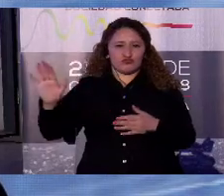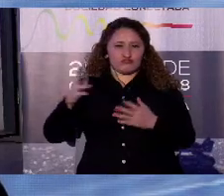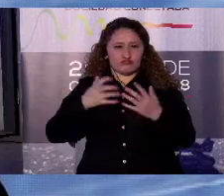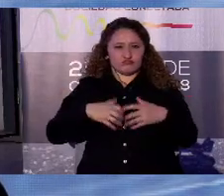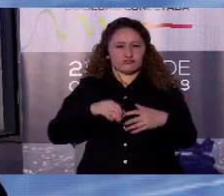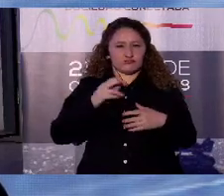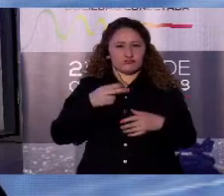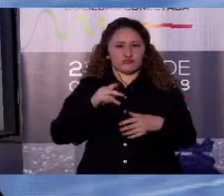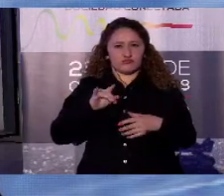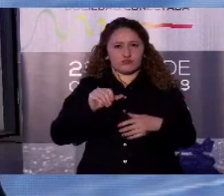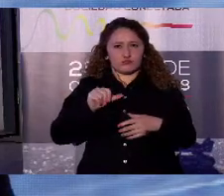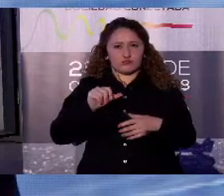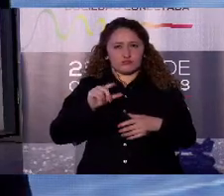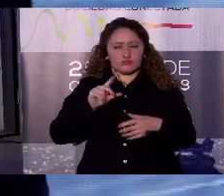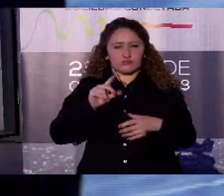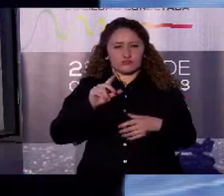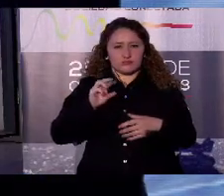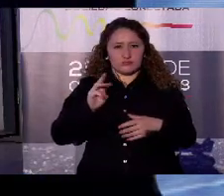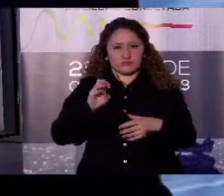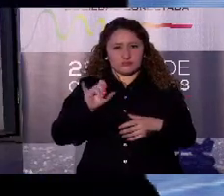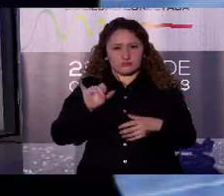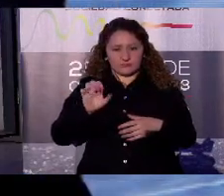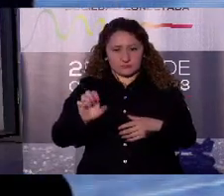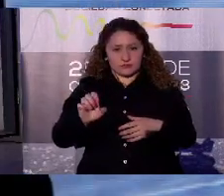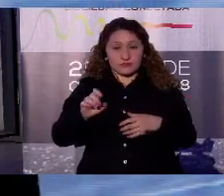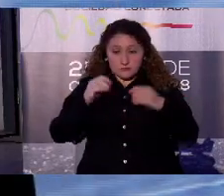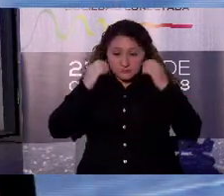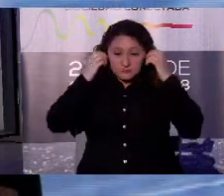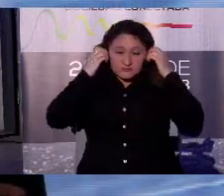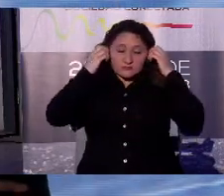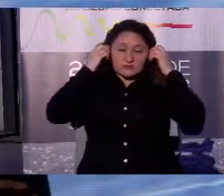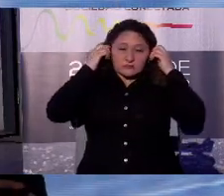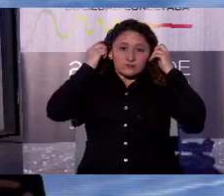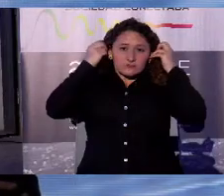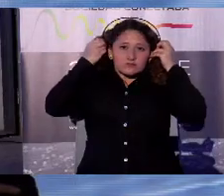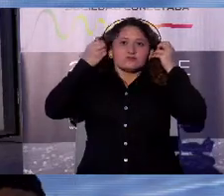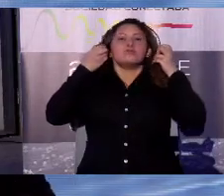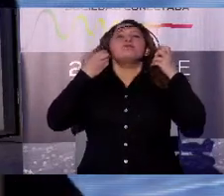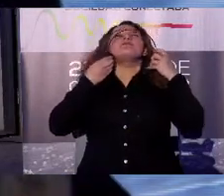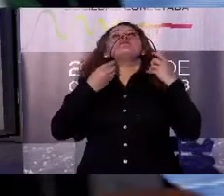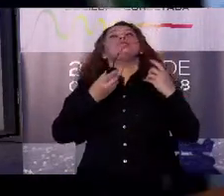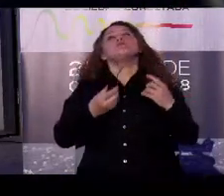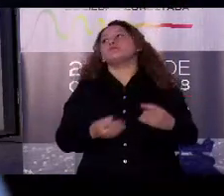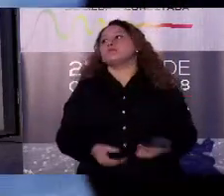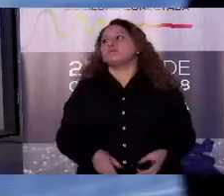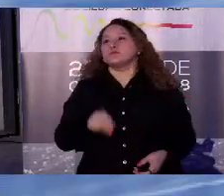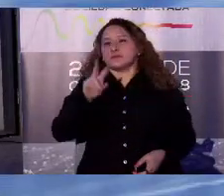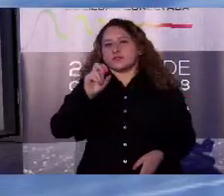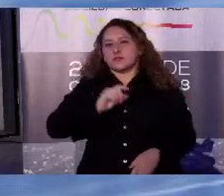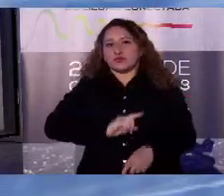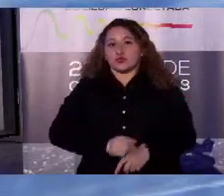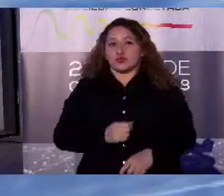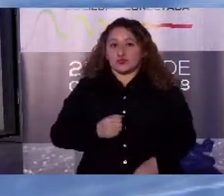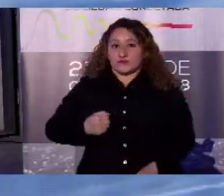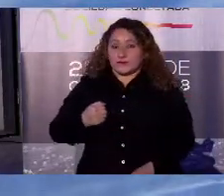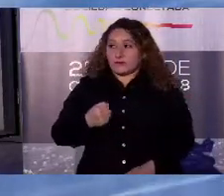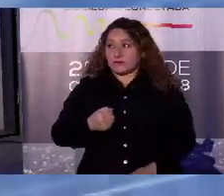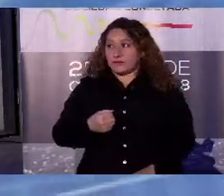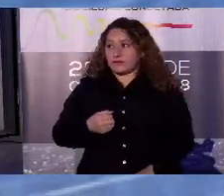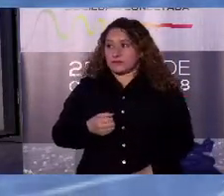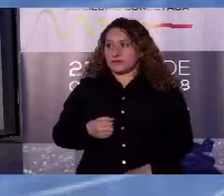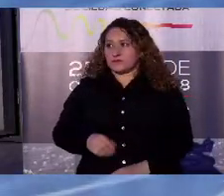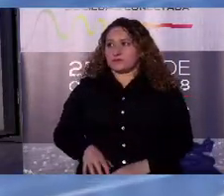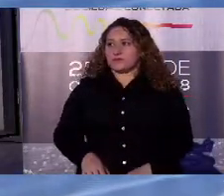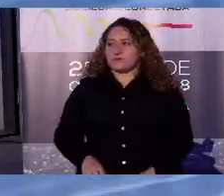presentaciones, lo invito a que nos acompañe, a que nos haga su presentación de 7 minutos. Voy a ser muy estricto con el tiempo, creo que es esto,